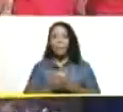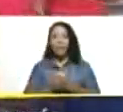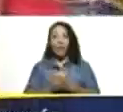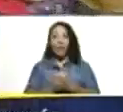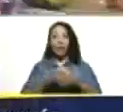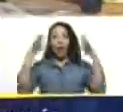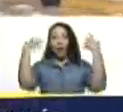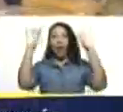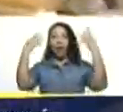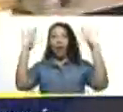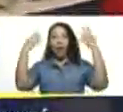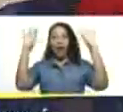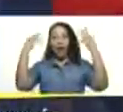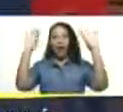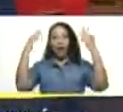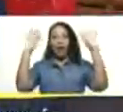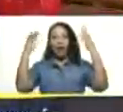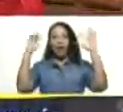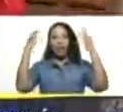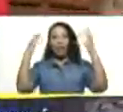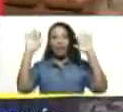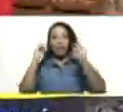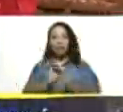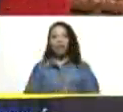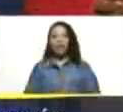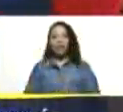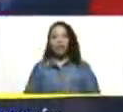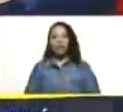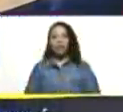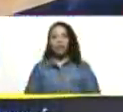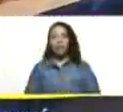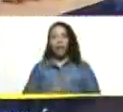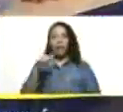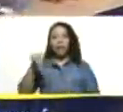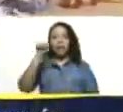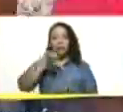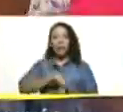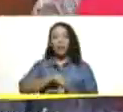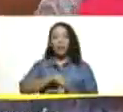a las trabajadoras, a los trabajadores de este centro,